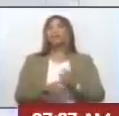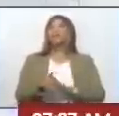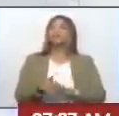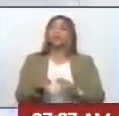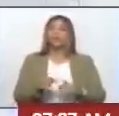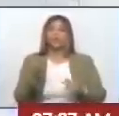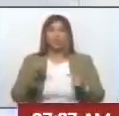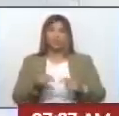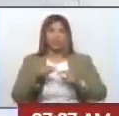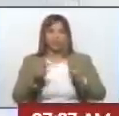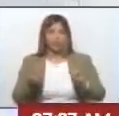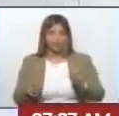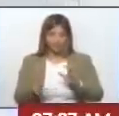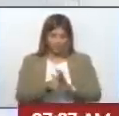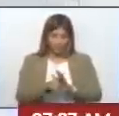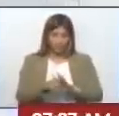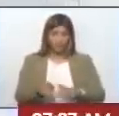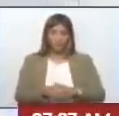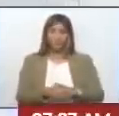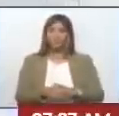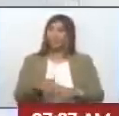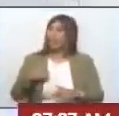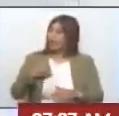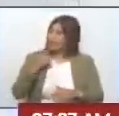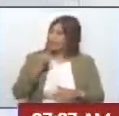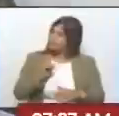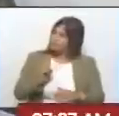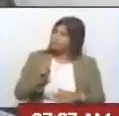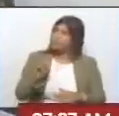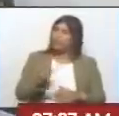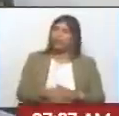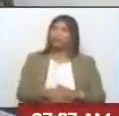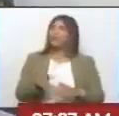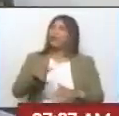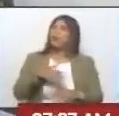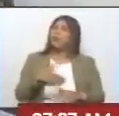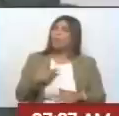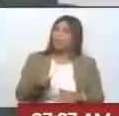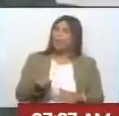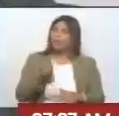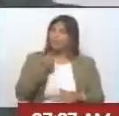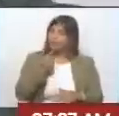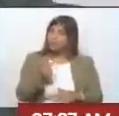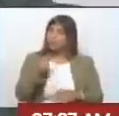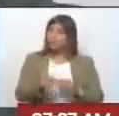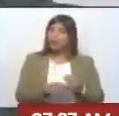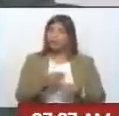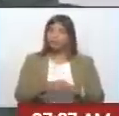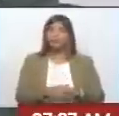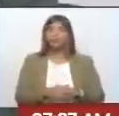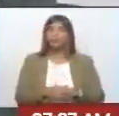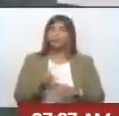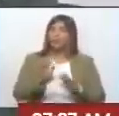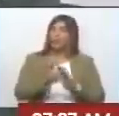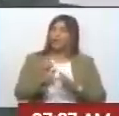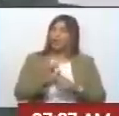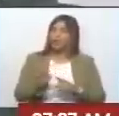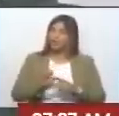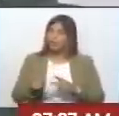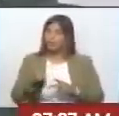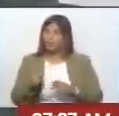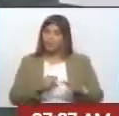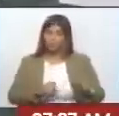en esta nueva ley orgánica de extinción de dominio. ¿Se pudiera decir que se están tomando los elementos y las